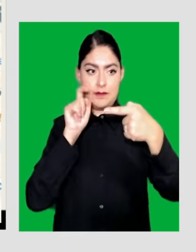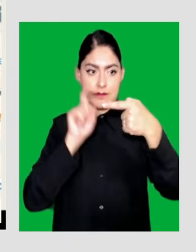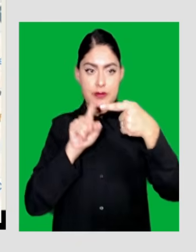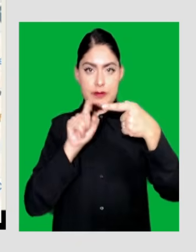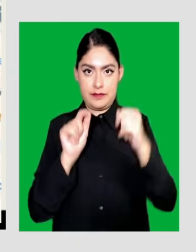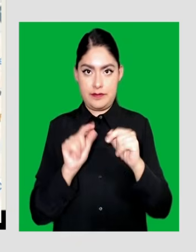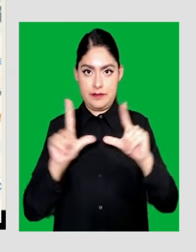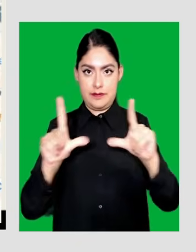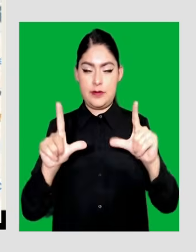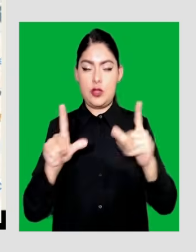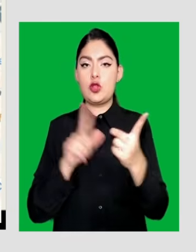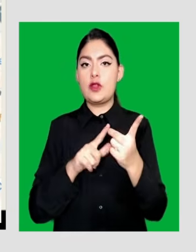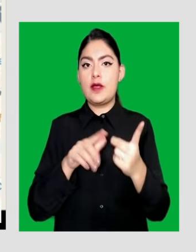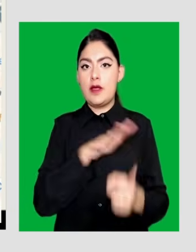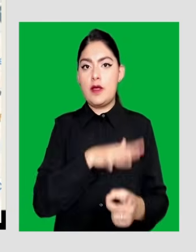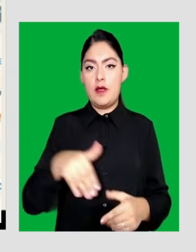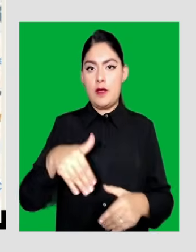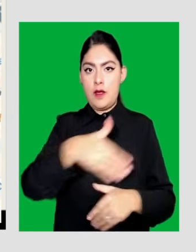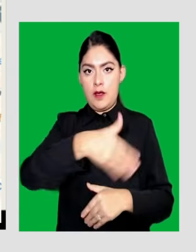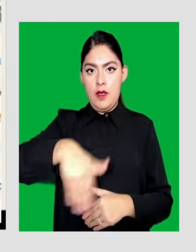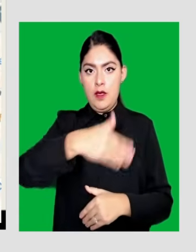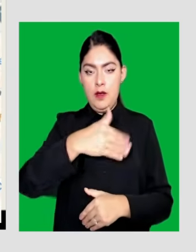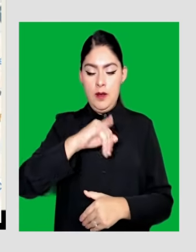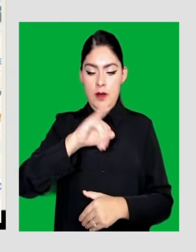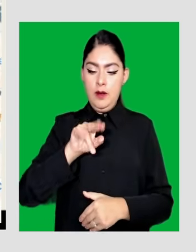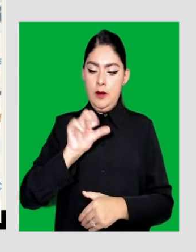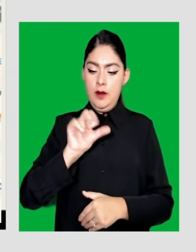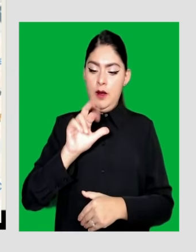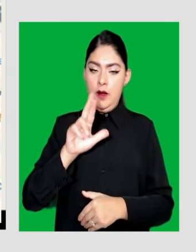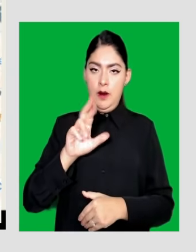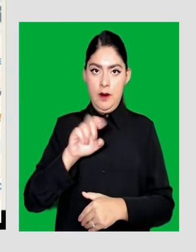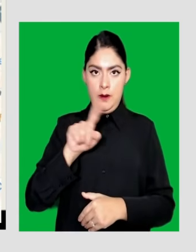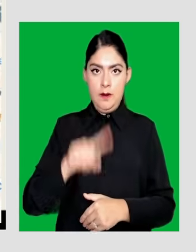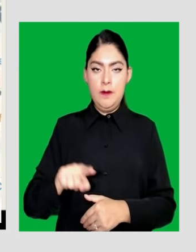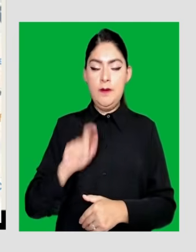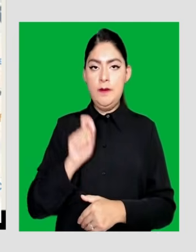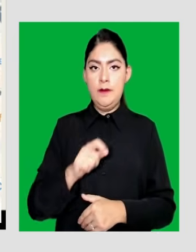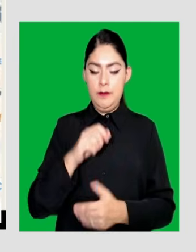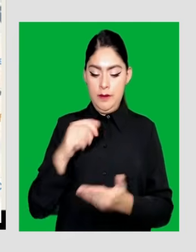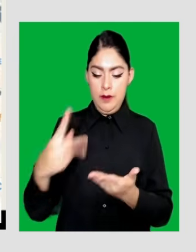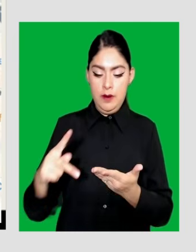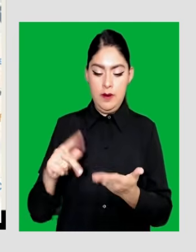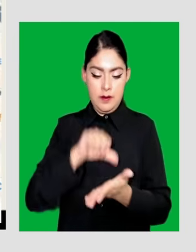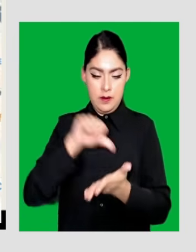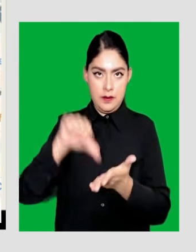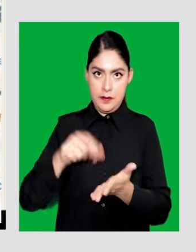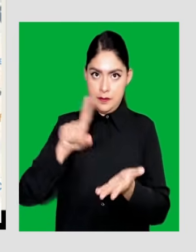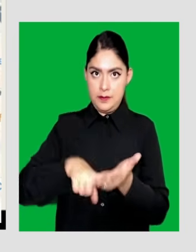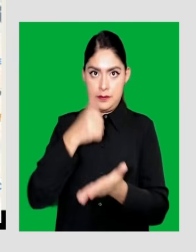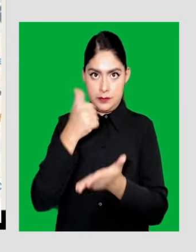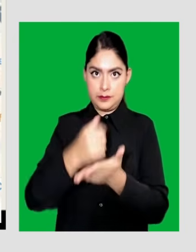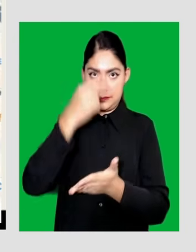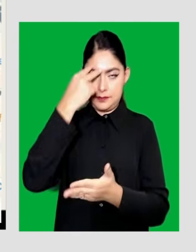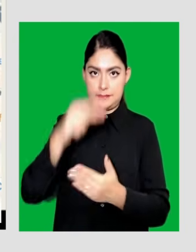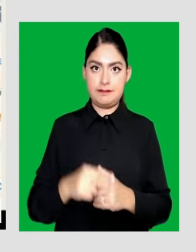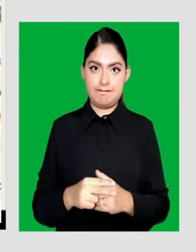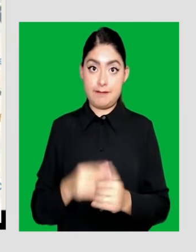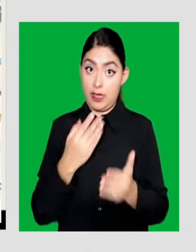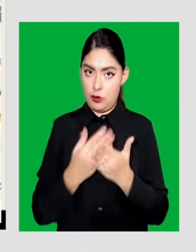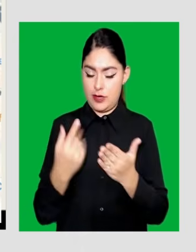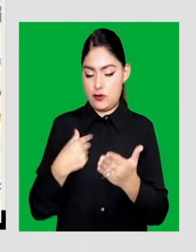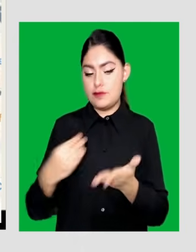Palacio de Bellas Artes. Podemos ver que al igual que en Google Maps aparece inmediatamente una serie de